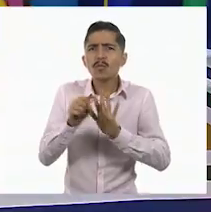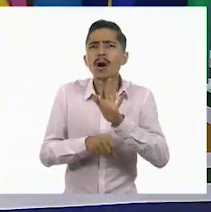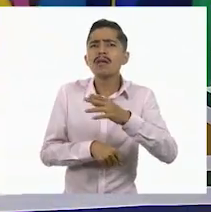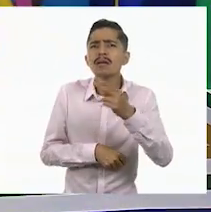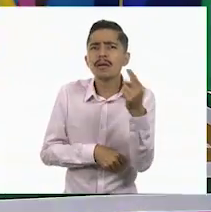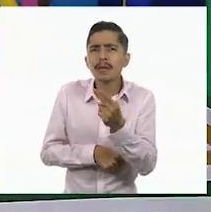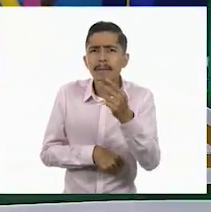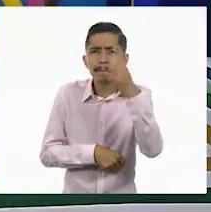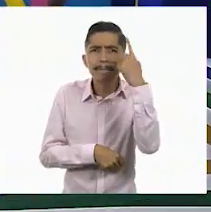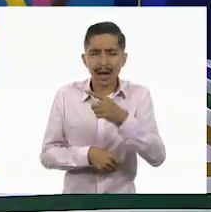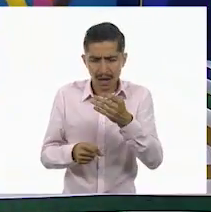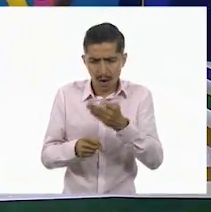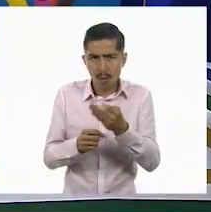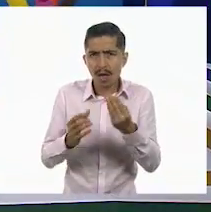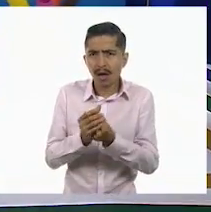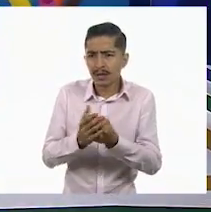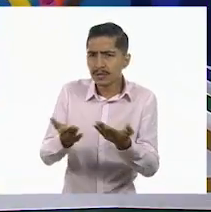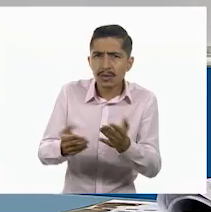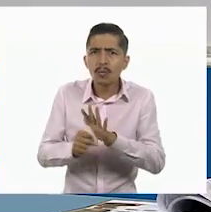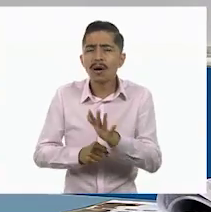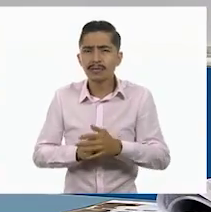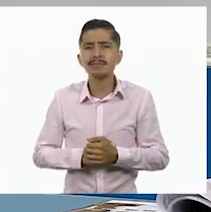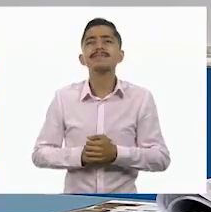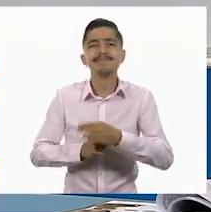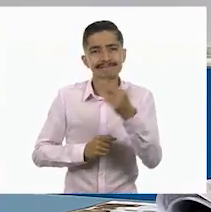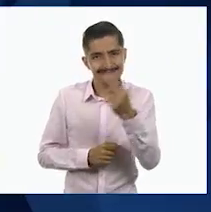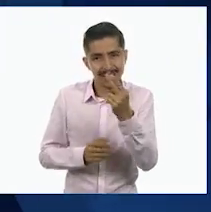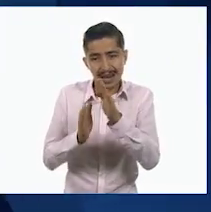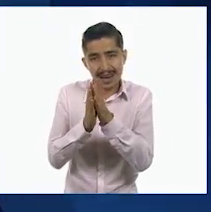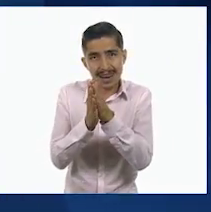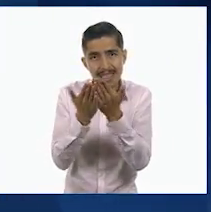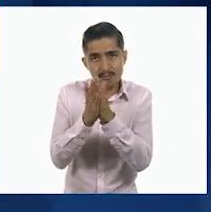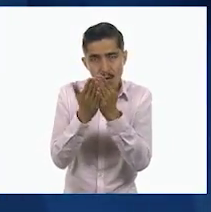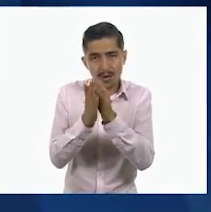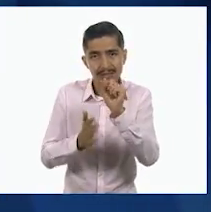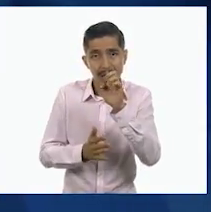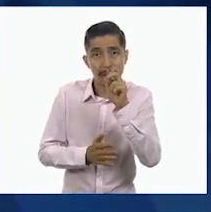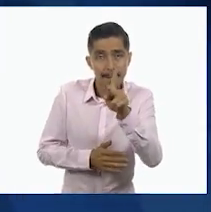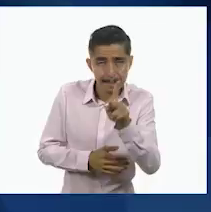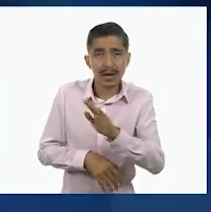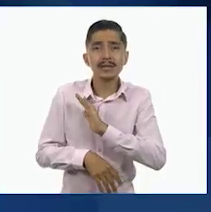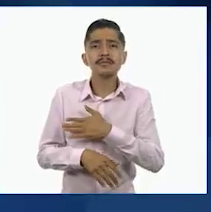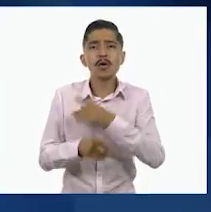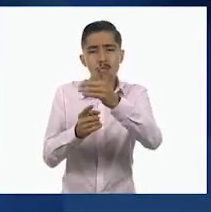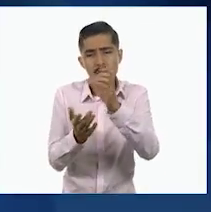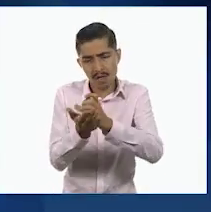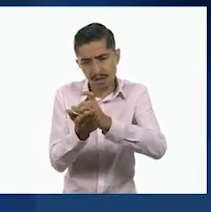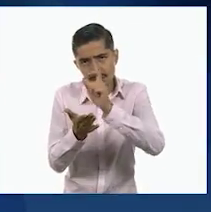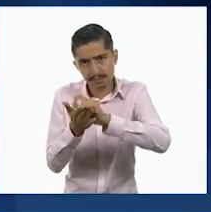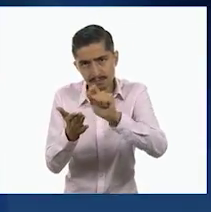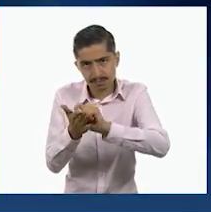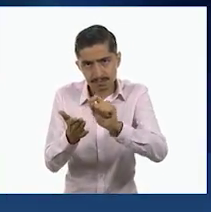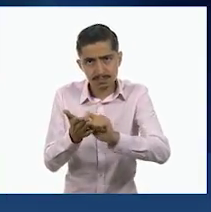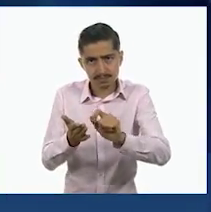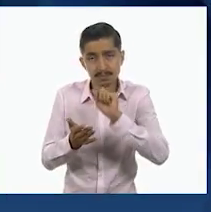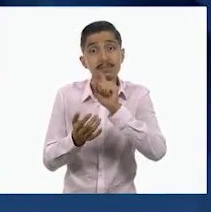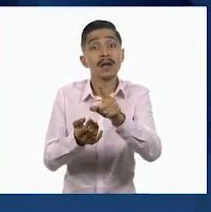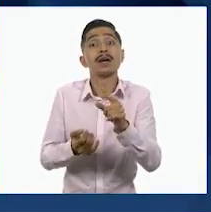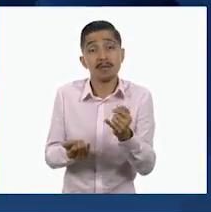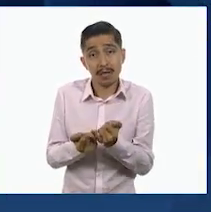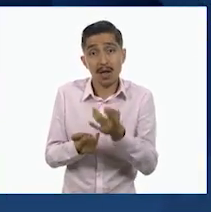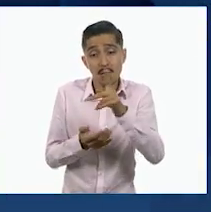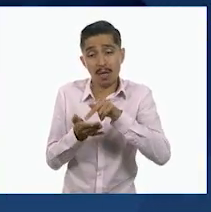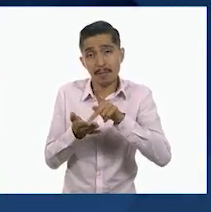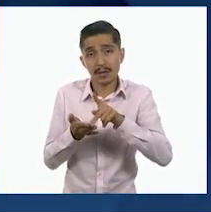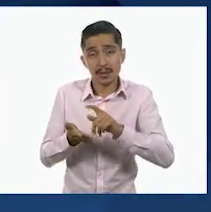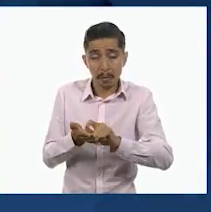necesitamos para nuestra sesión de hoy? Pues vamos a ocupar el libro de texto, un cuaderno para que tomes nota y también pues tu